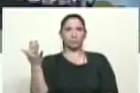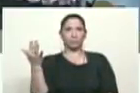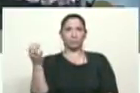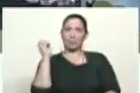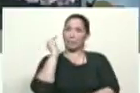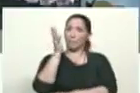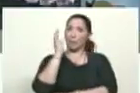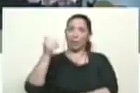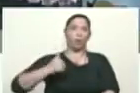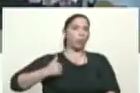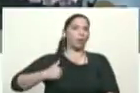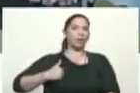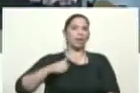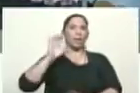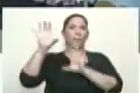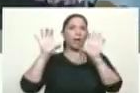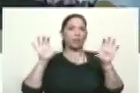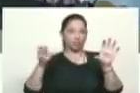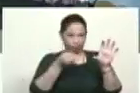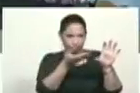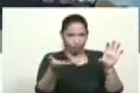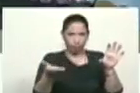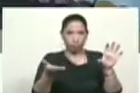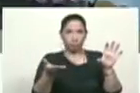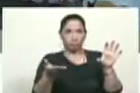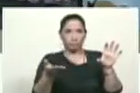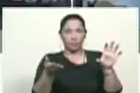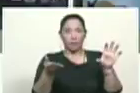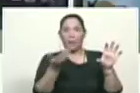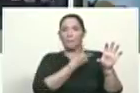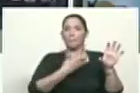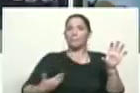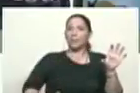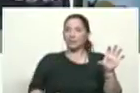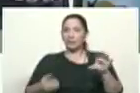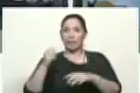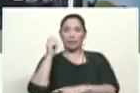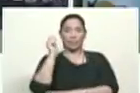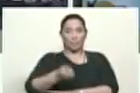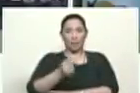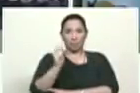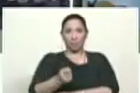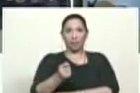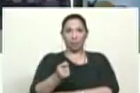parlamento de cualquiera de sus países, el presidente del parlamento, electo,